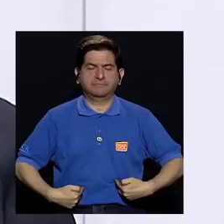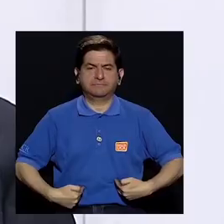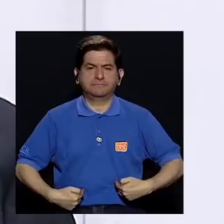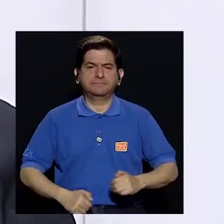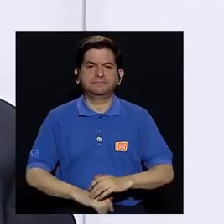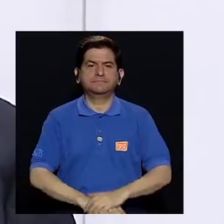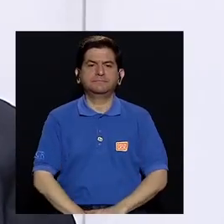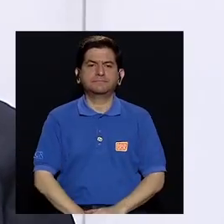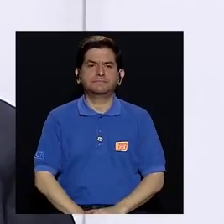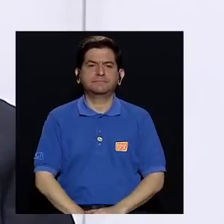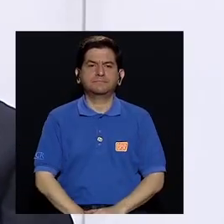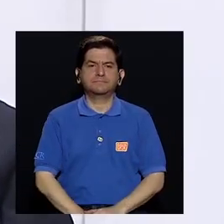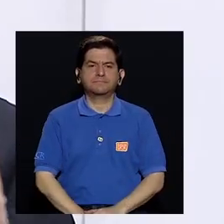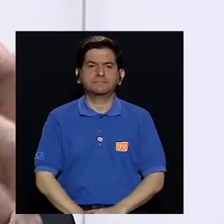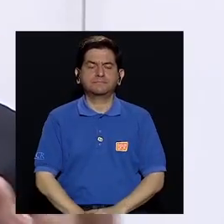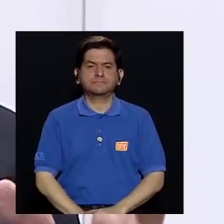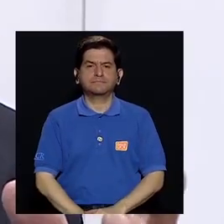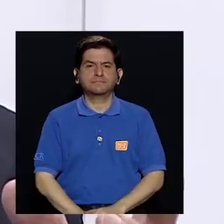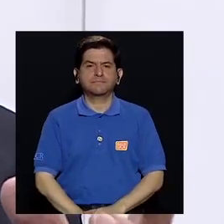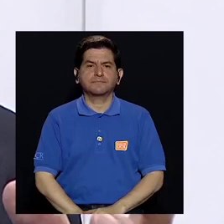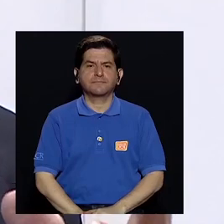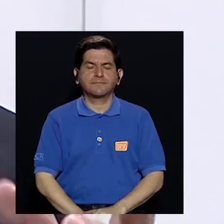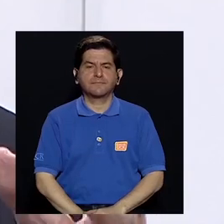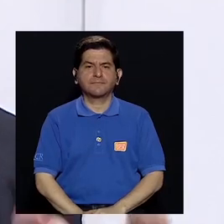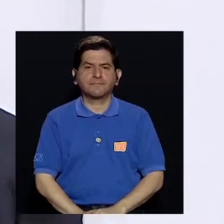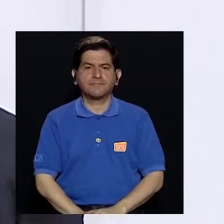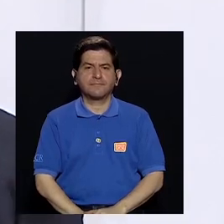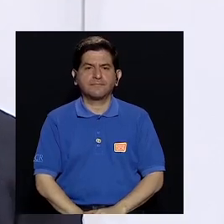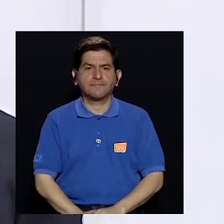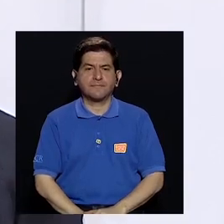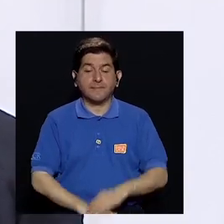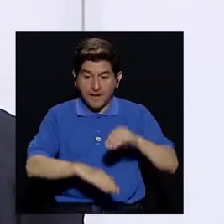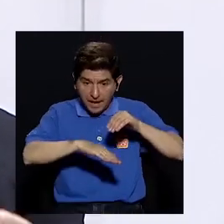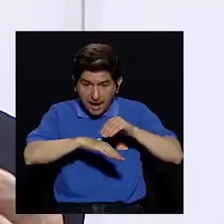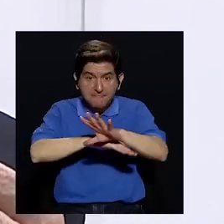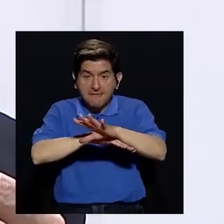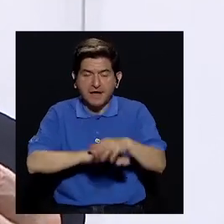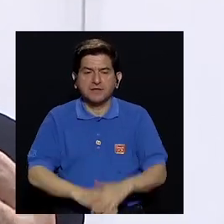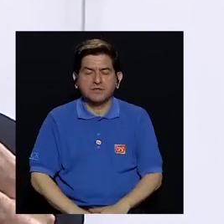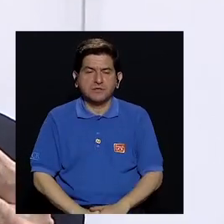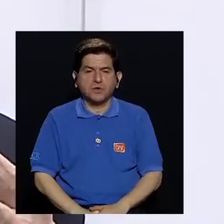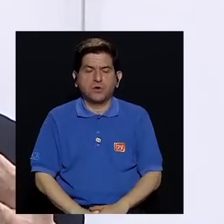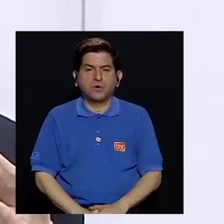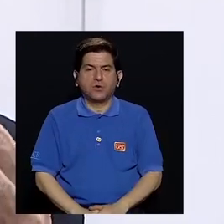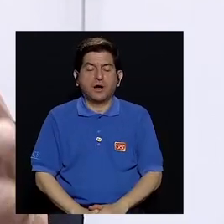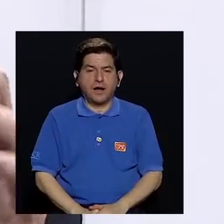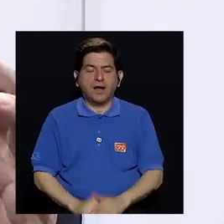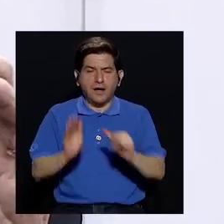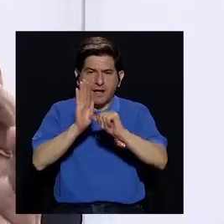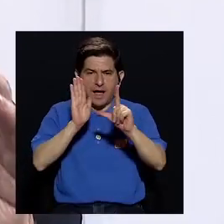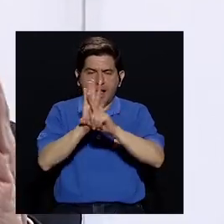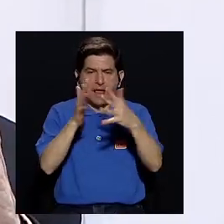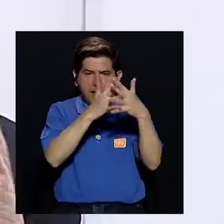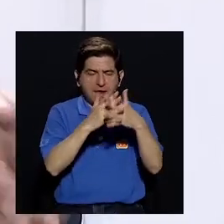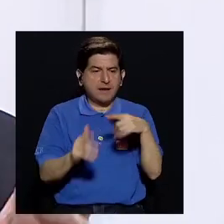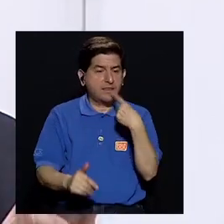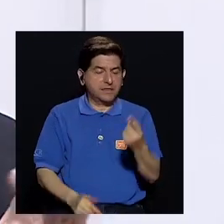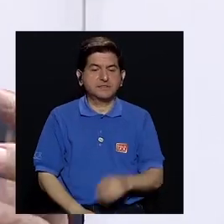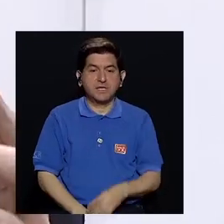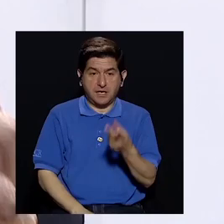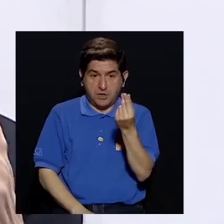estar patentando algo que era el patrimonio de toda la humanidad en esencia así que y el